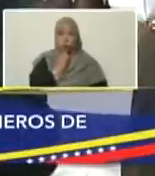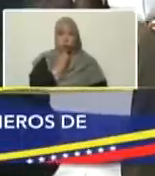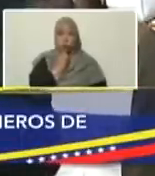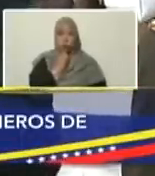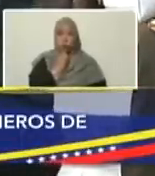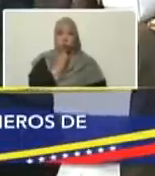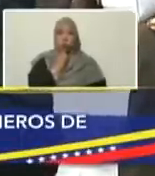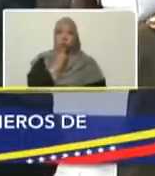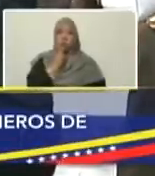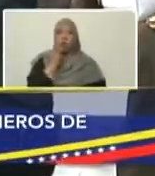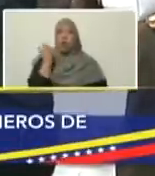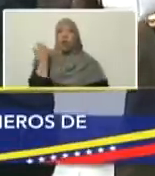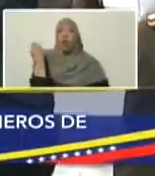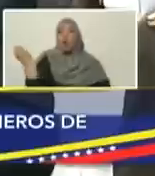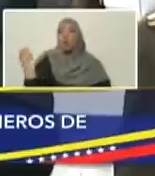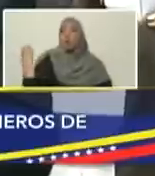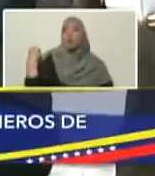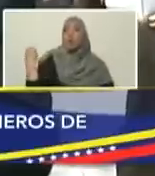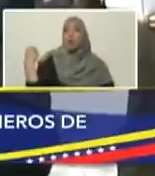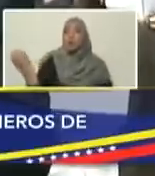Cuando la patria llama,